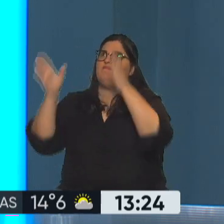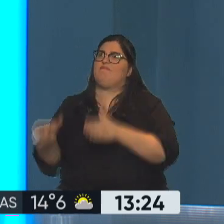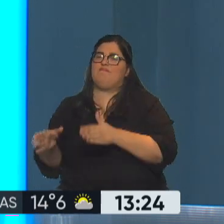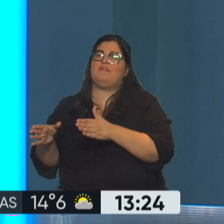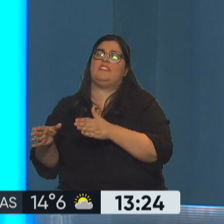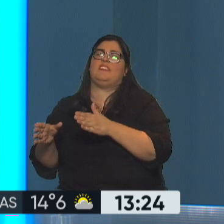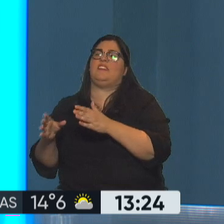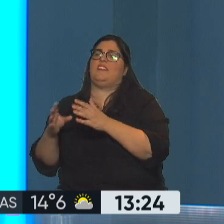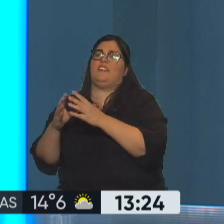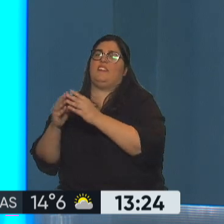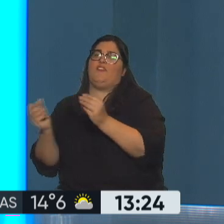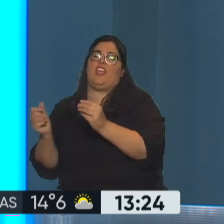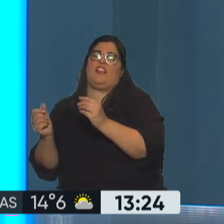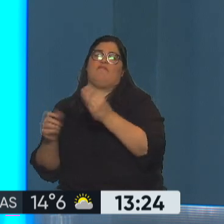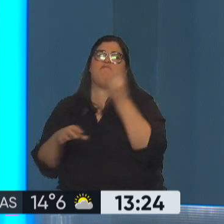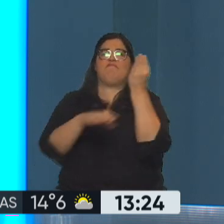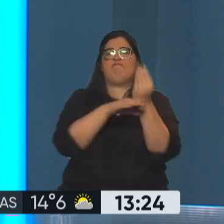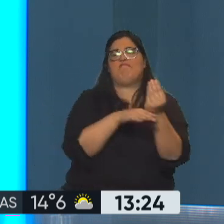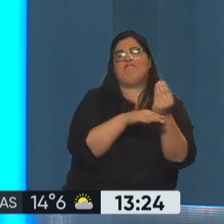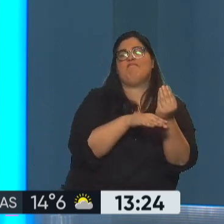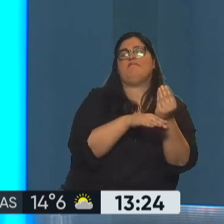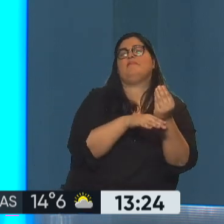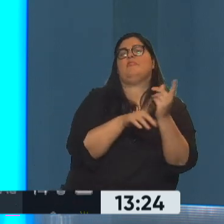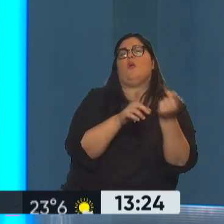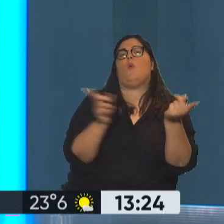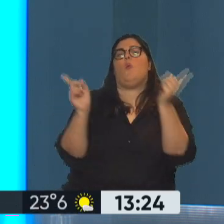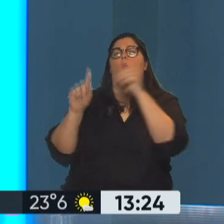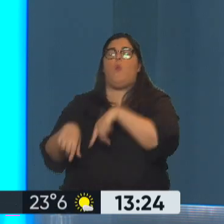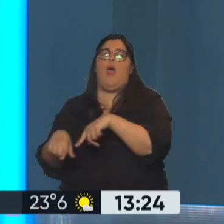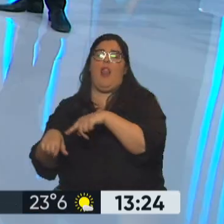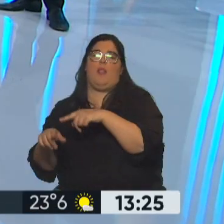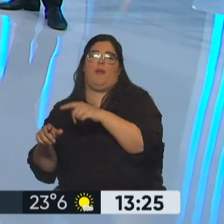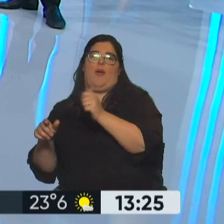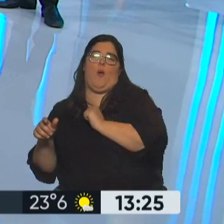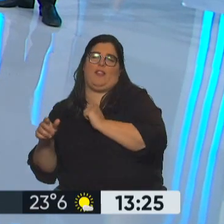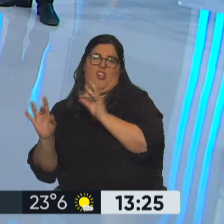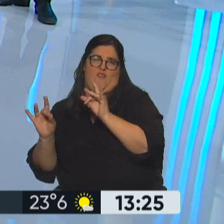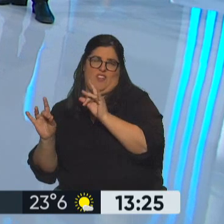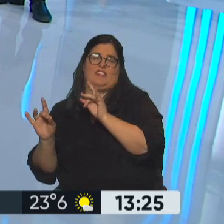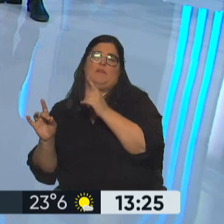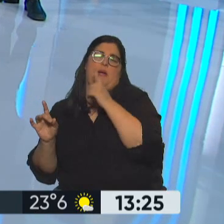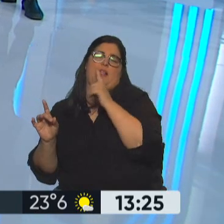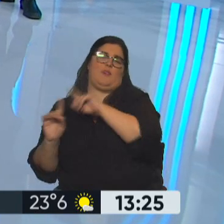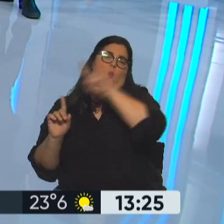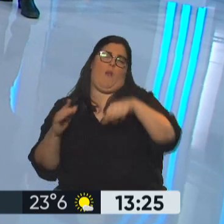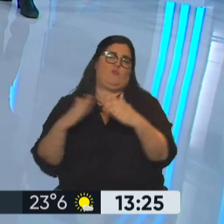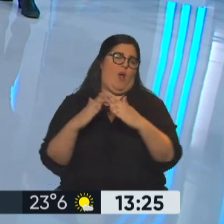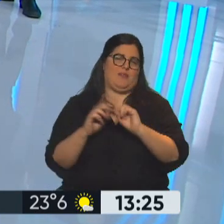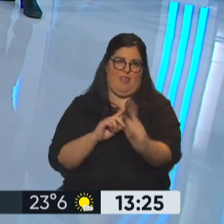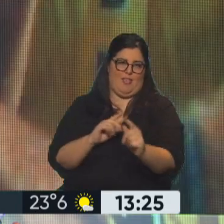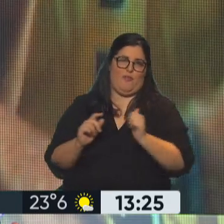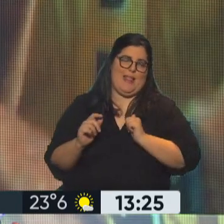pero me parece que van a volver, sí, a los cuarteles o a sus casas. Y en el caso, dijiste que hay chances de que